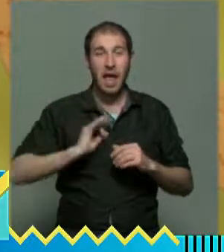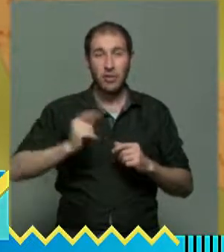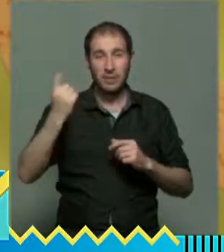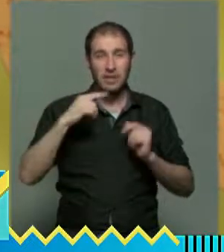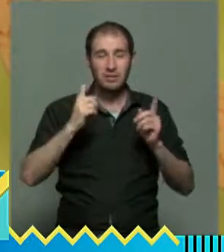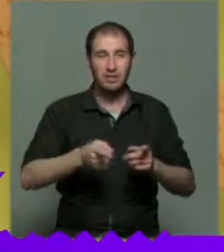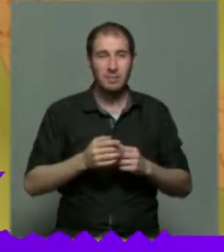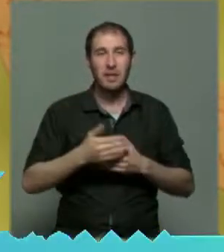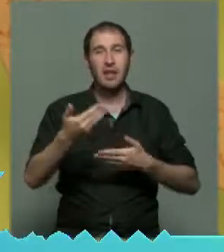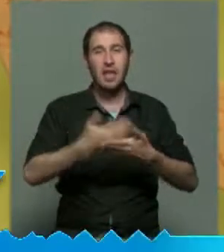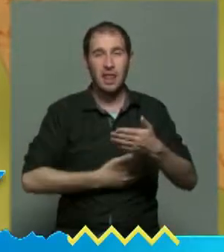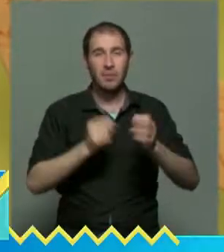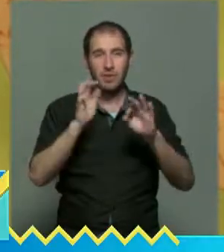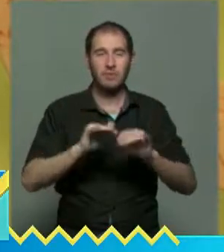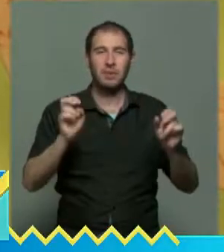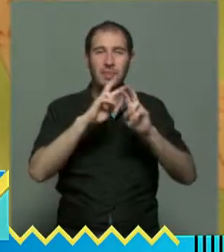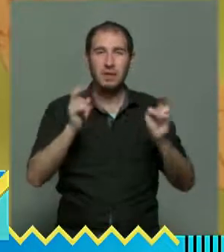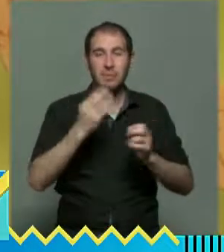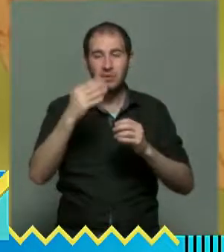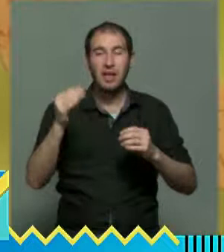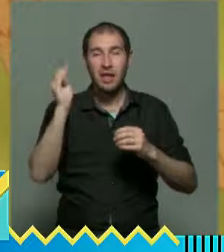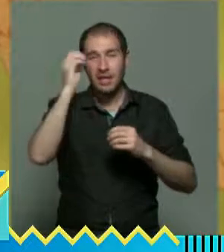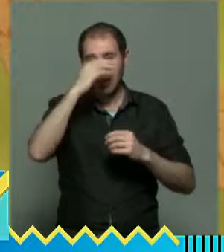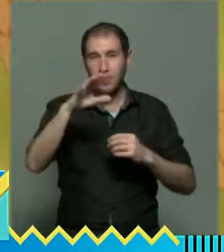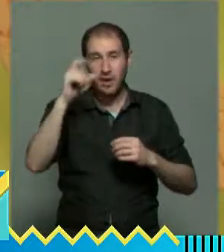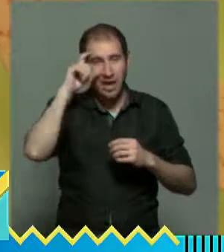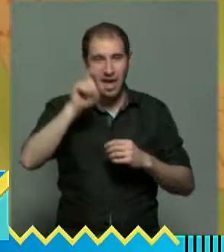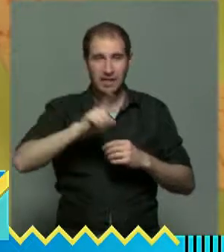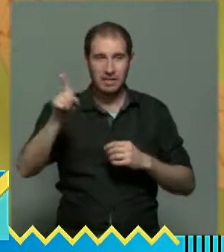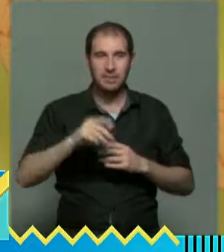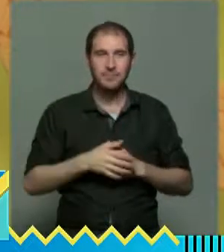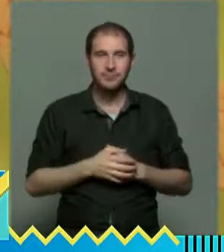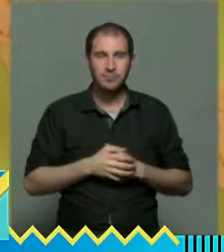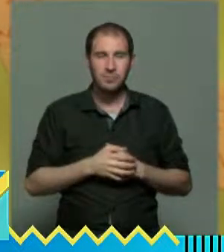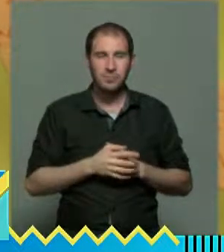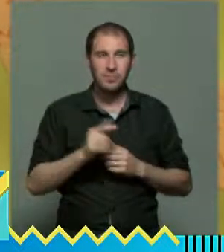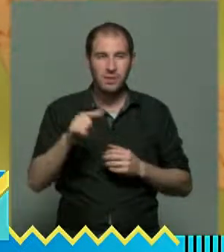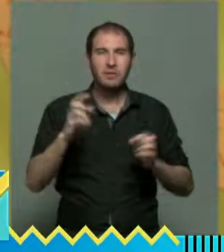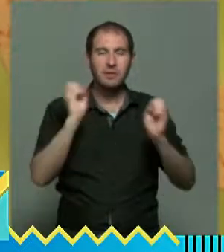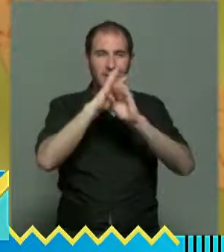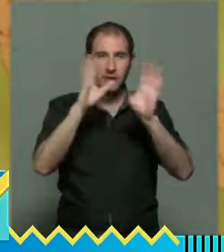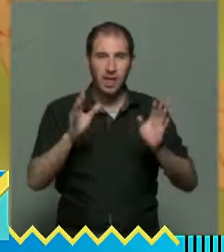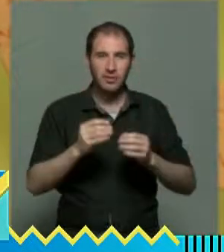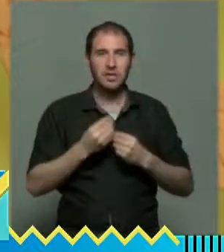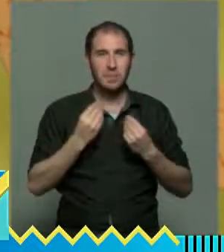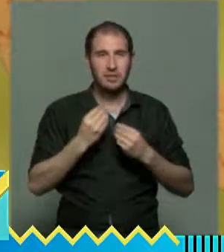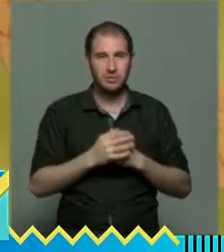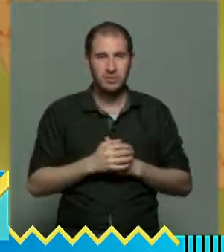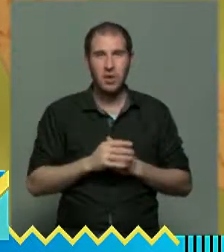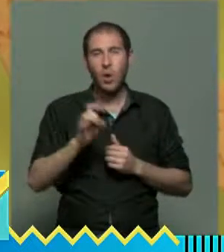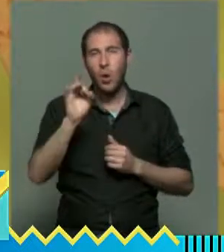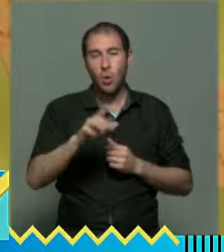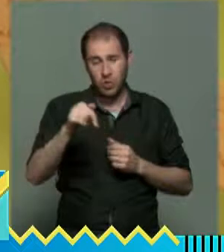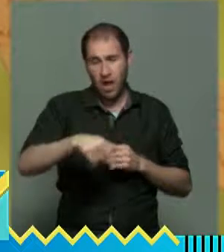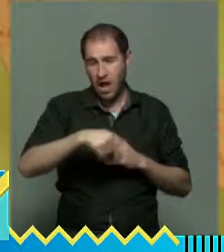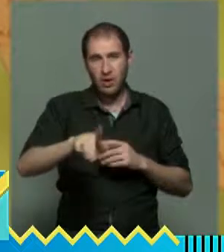había elaborado un informe, digamos, sobre la situación de los viñateros del Este, y mostraba, digamos, muy claramente la situación, digamos, que no es solamente de ahora,